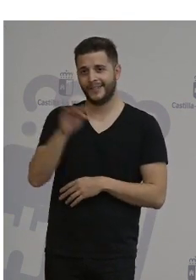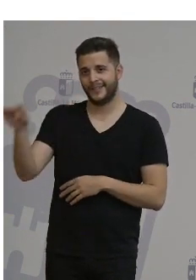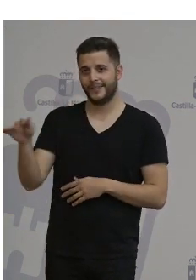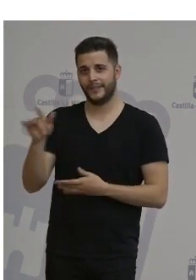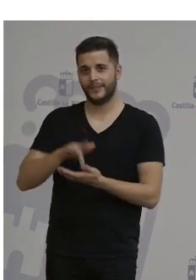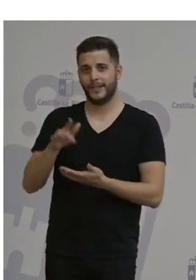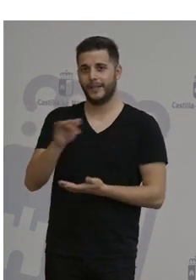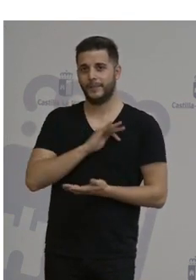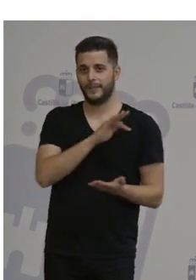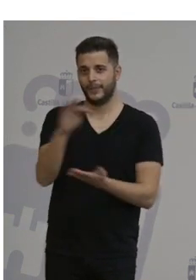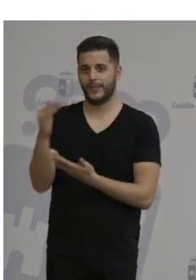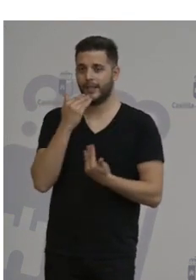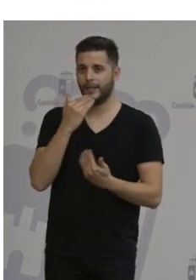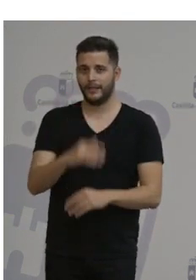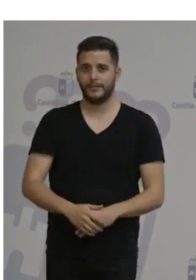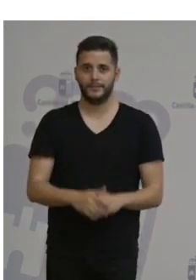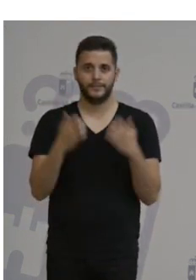de los premios y la presentación. Gracias.